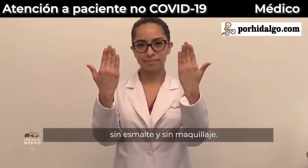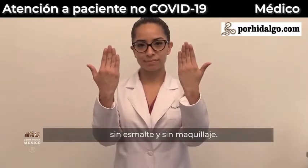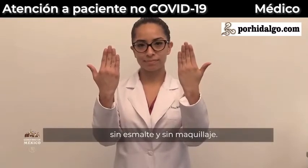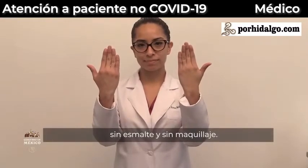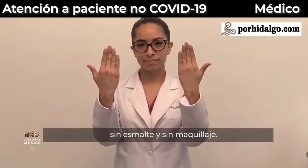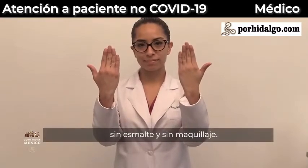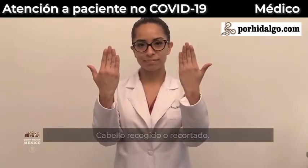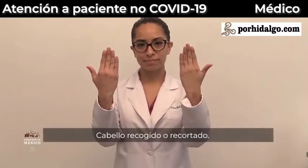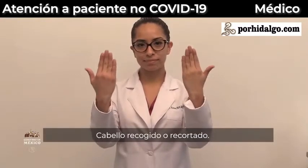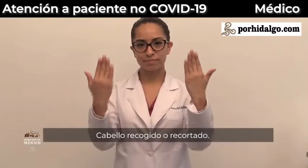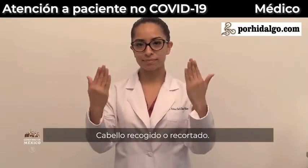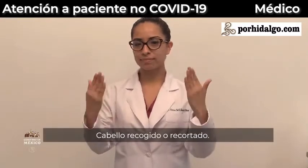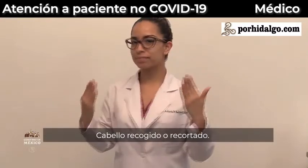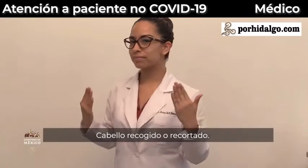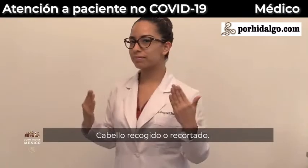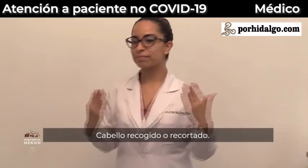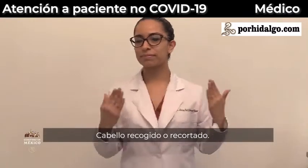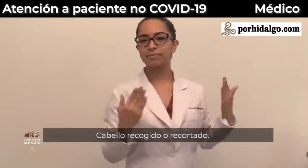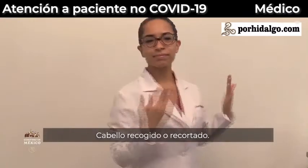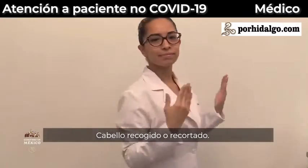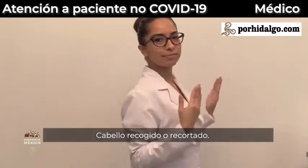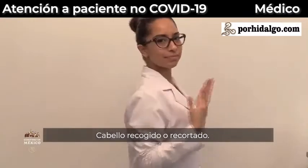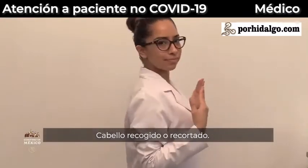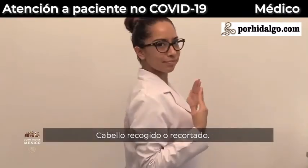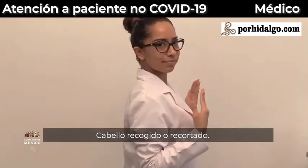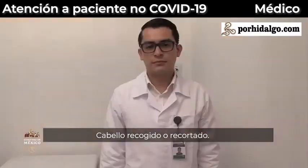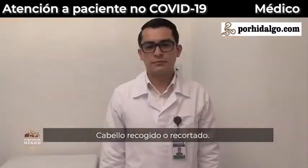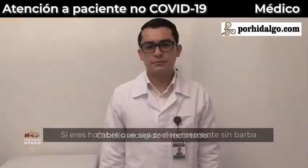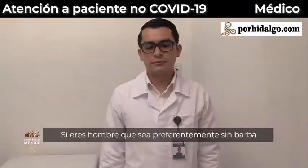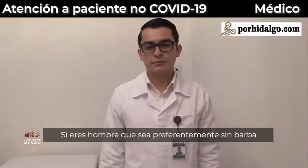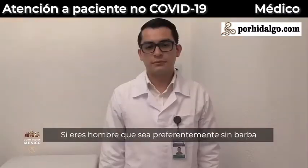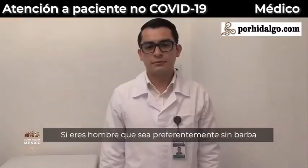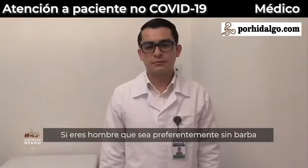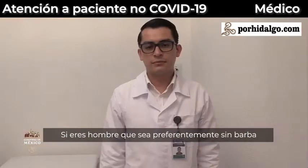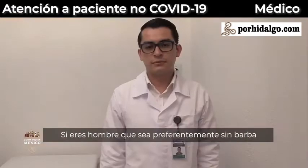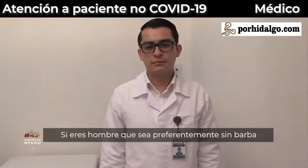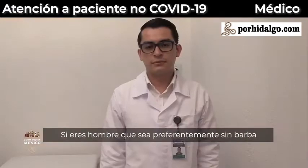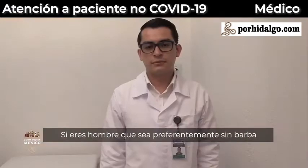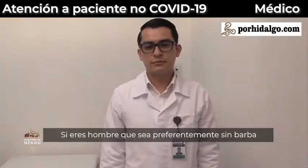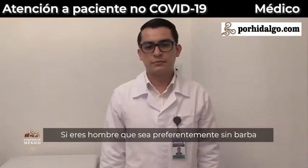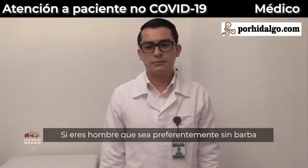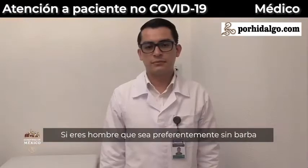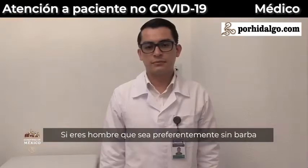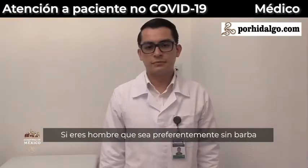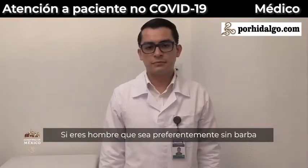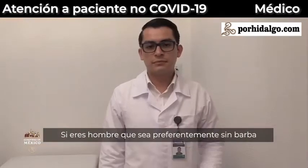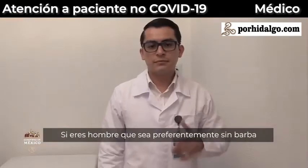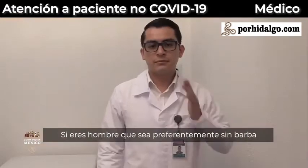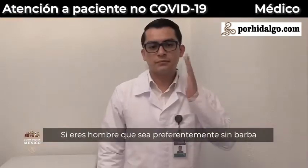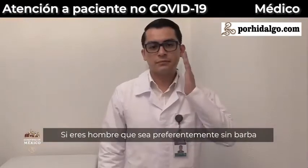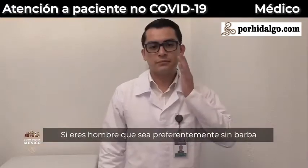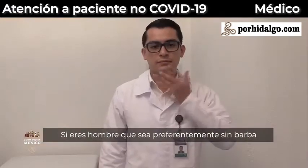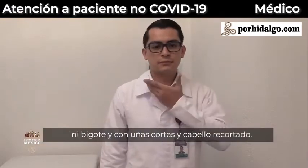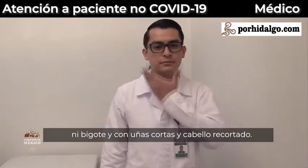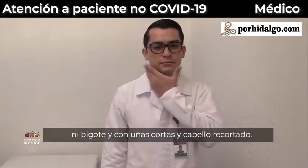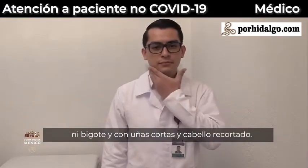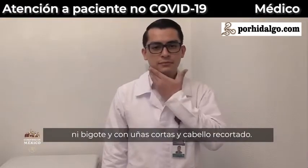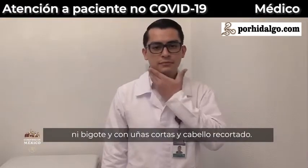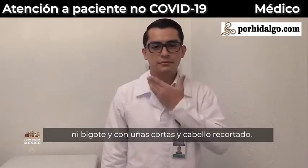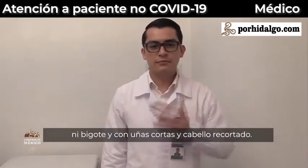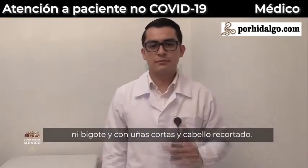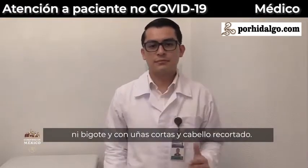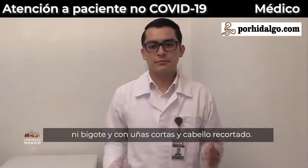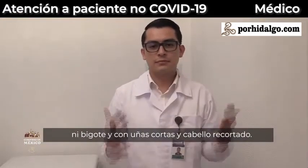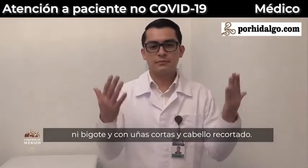sin maquillaje, cabello recogido o recortado. Si eres hombre, que sea preferentemente sin barba ni